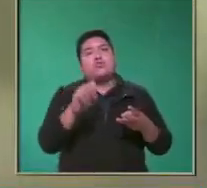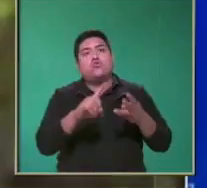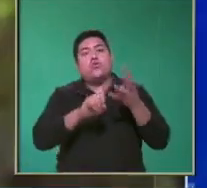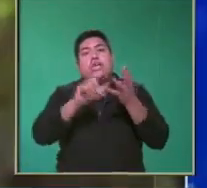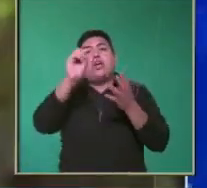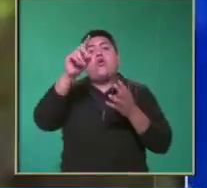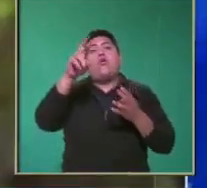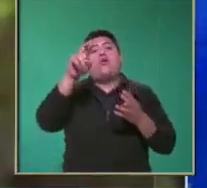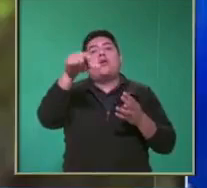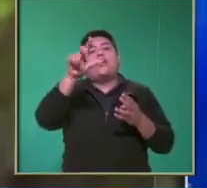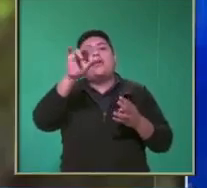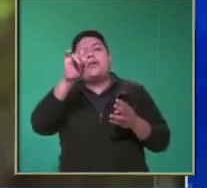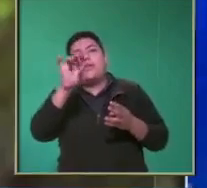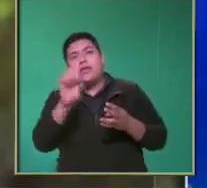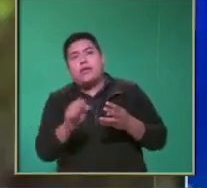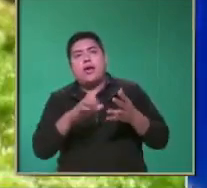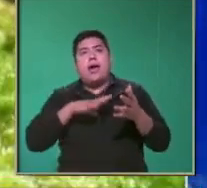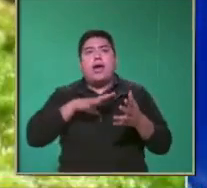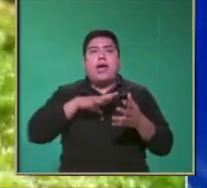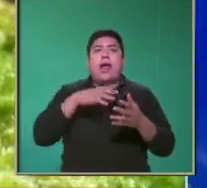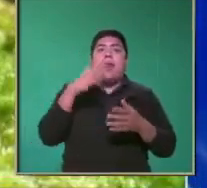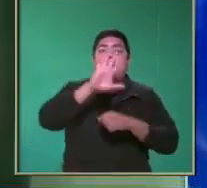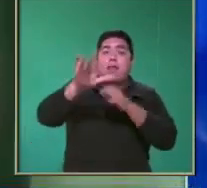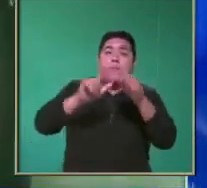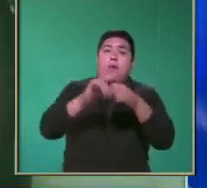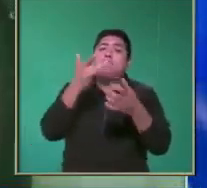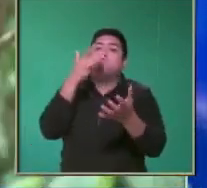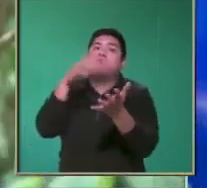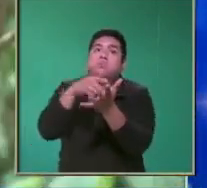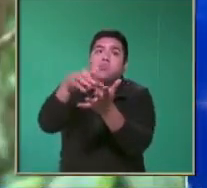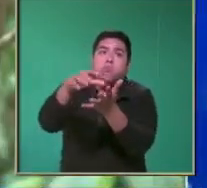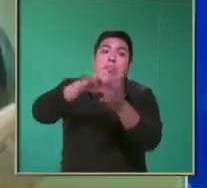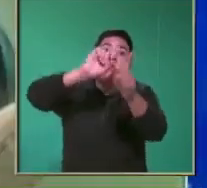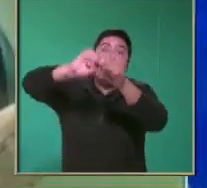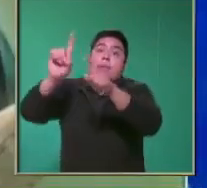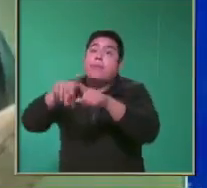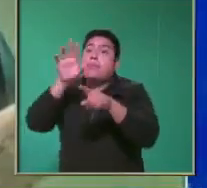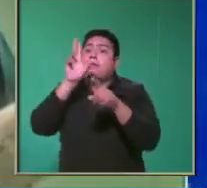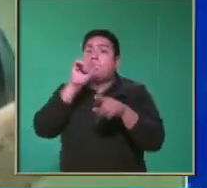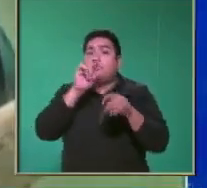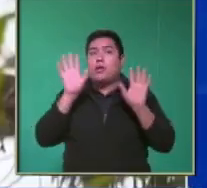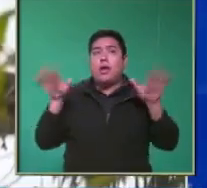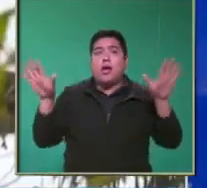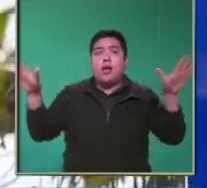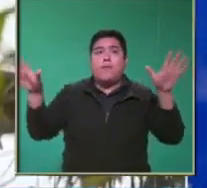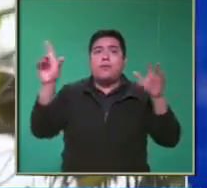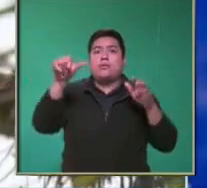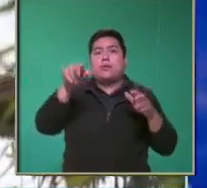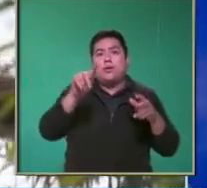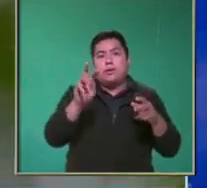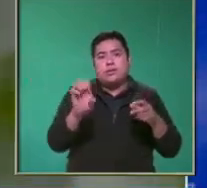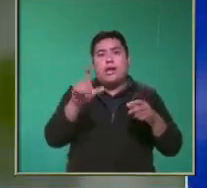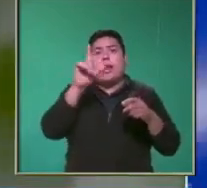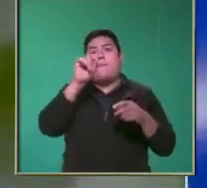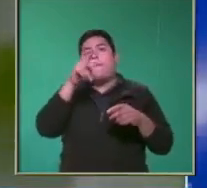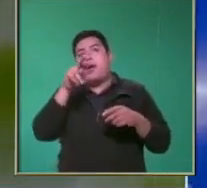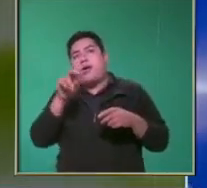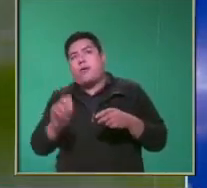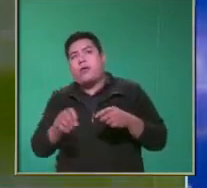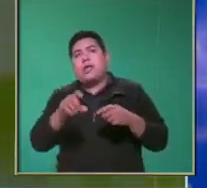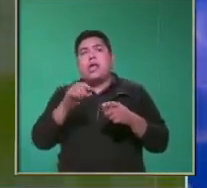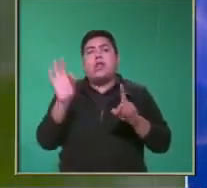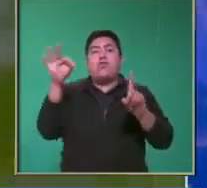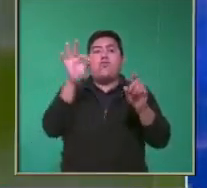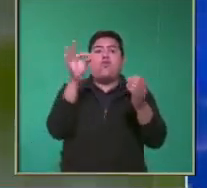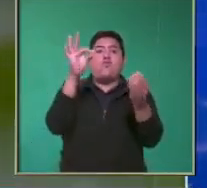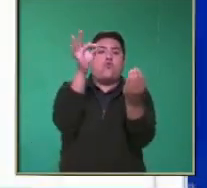orquídeas. Habitan salamandras, ranas y diferentes aves, como el quetzal, el pavón y el colibrí